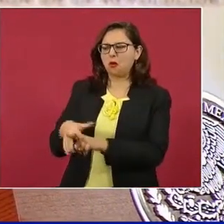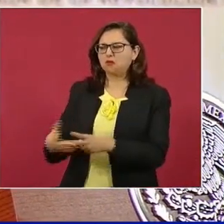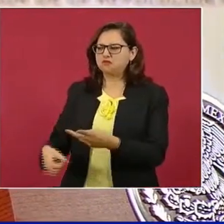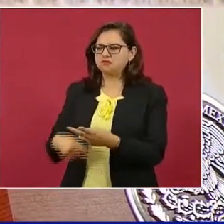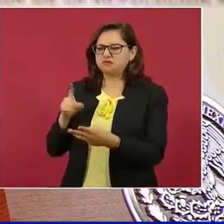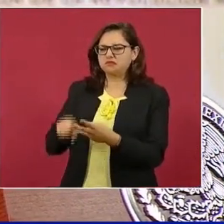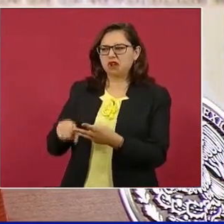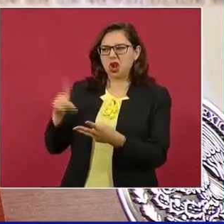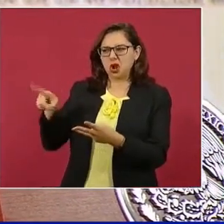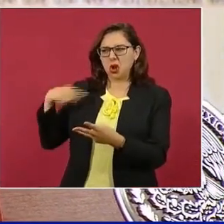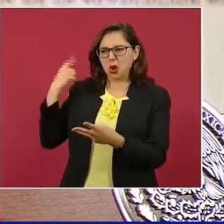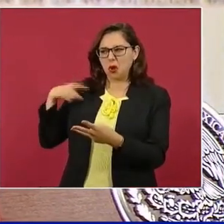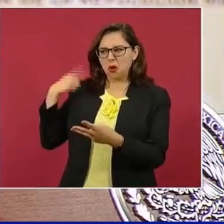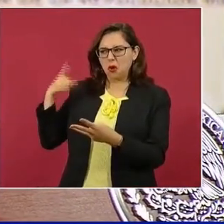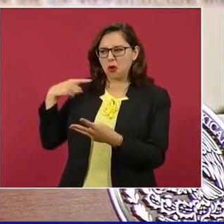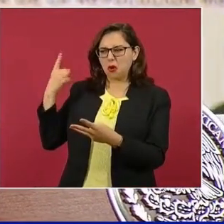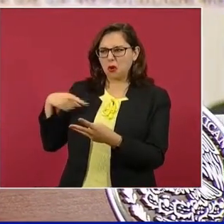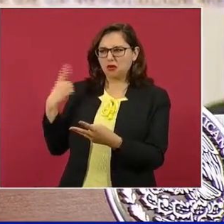estamos locos,